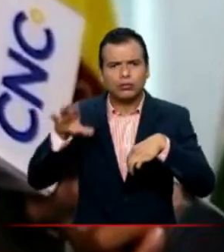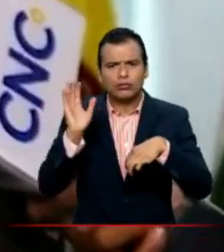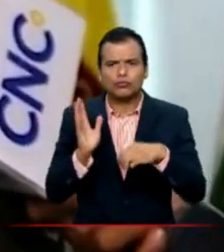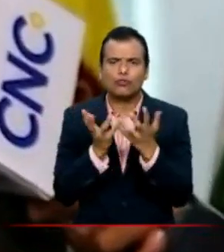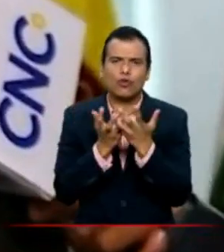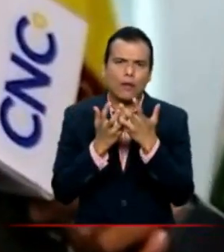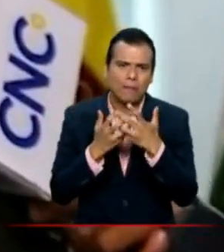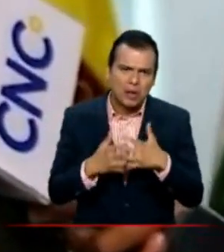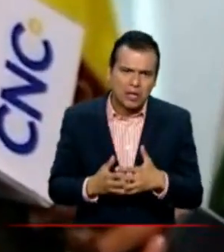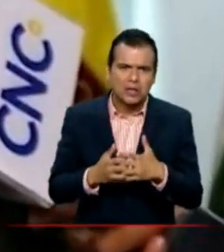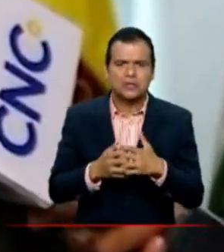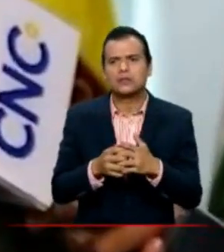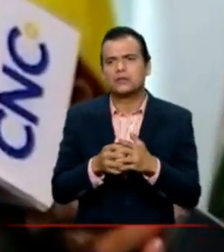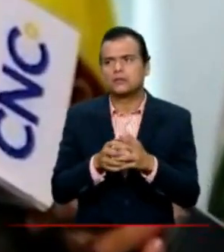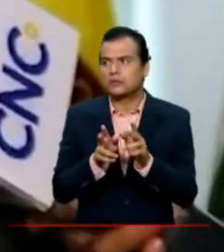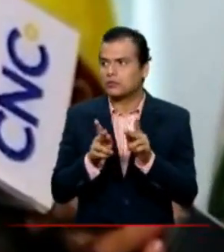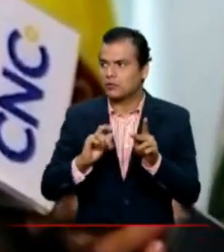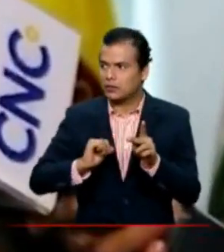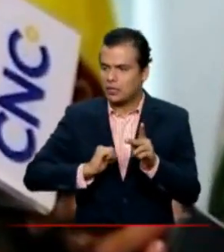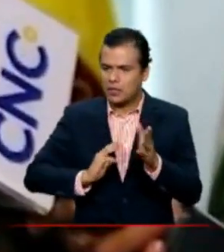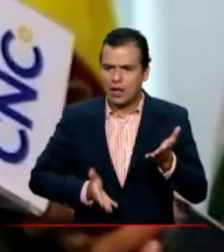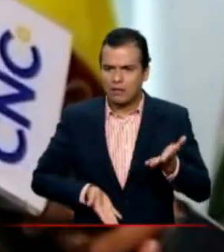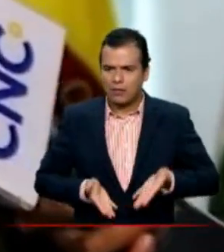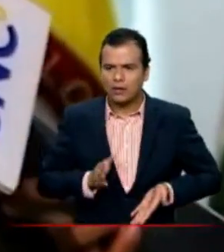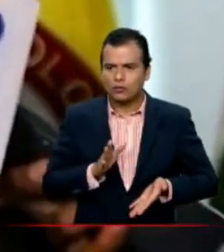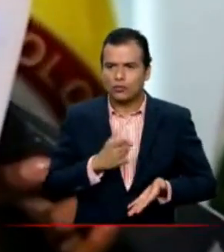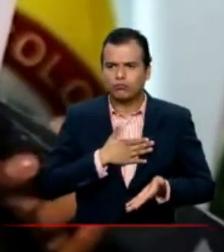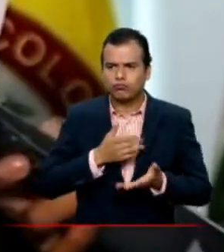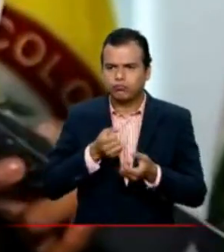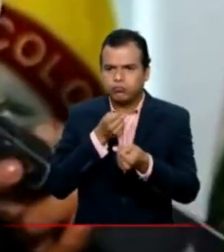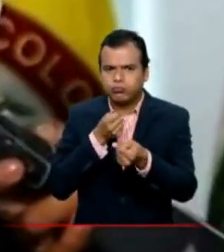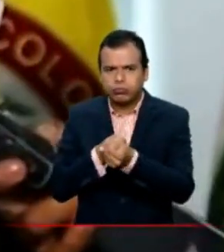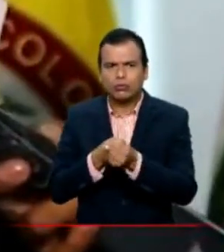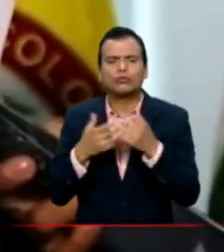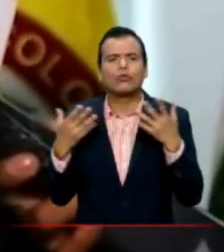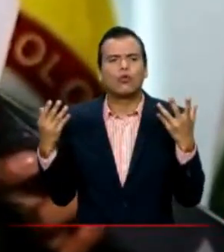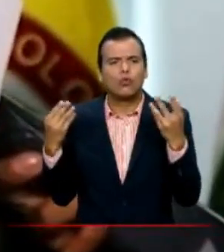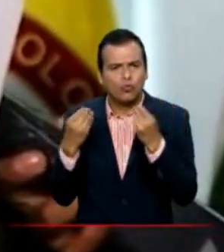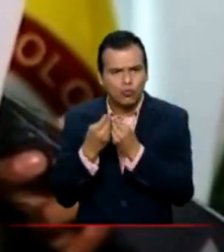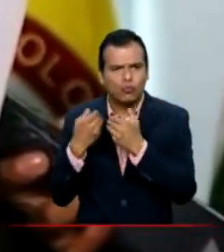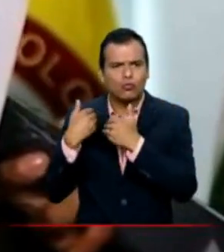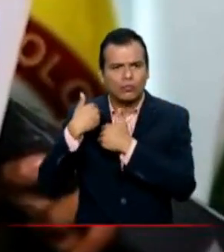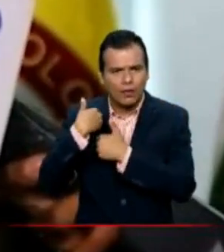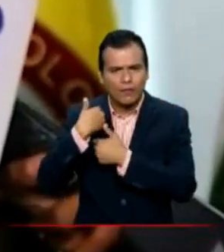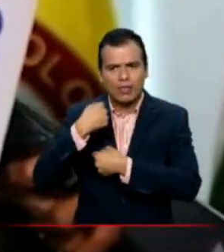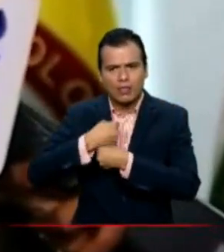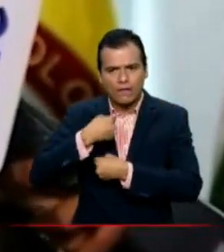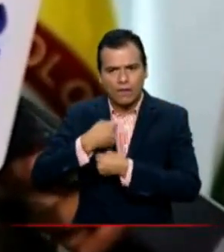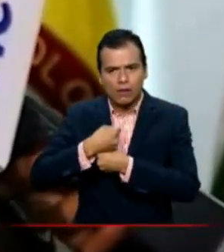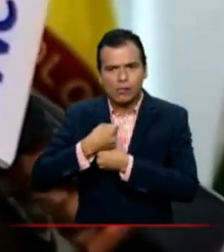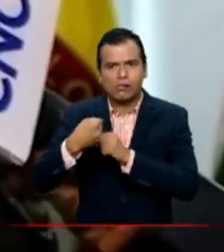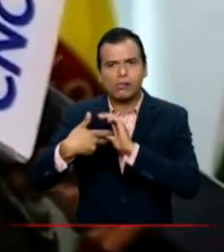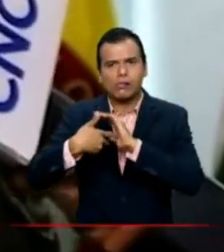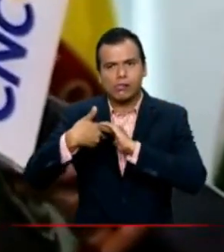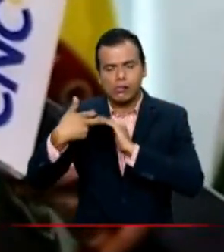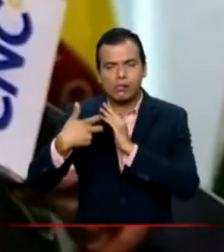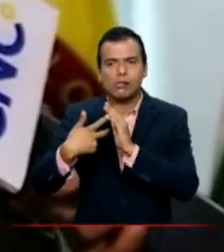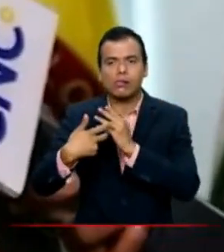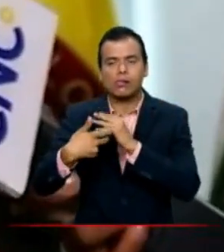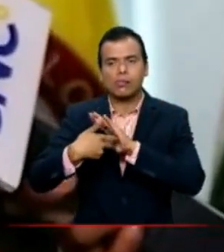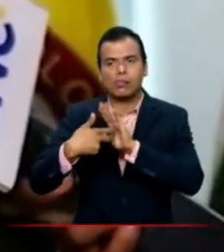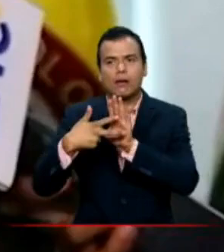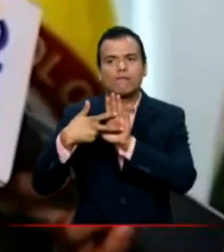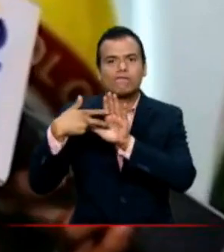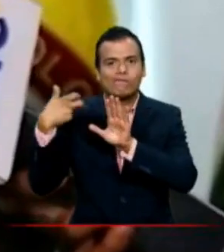recibiendo estas cartas extorsivas, y la capacidad de la Dirección Antisecuestro de Extorsión está desplegada para asesorar